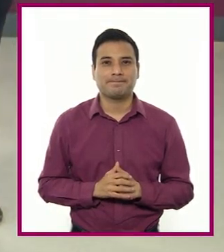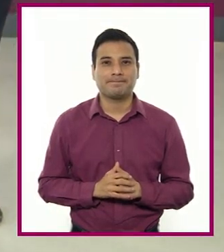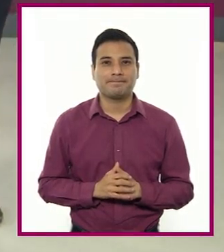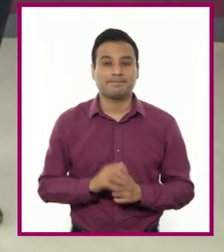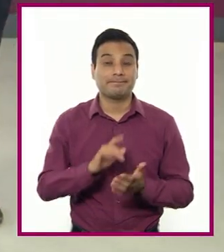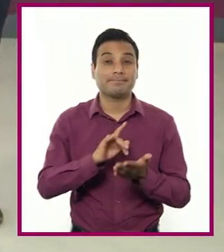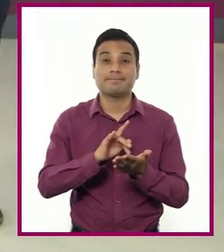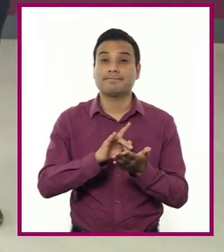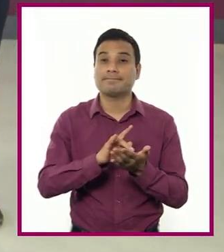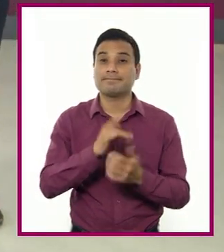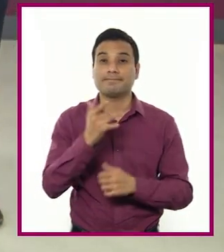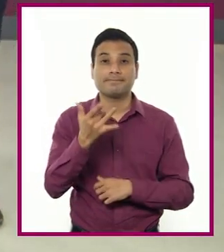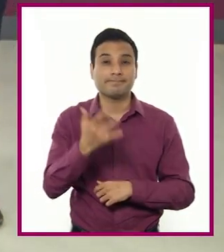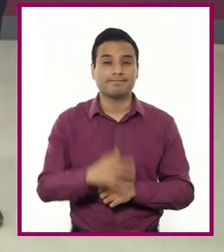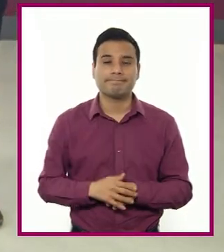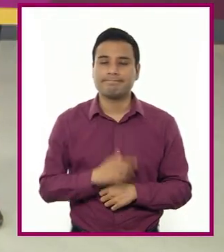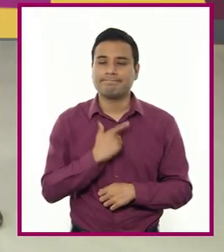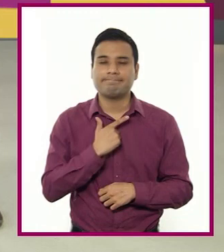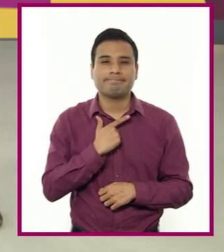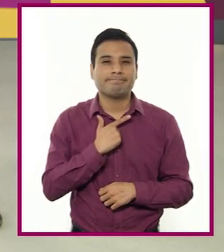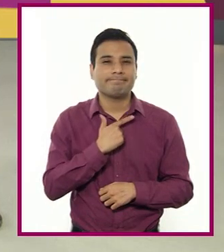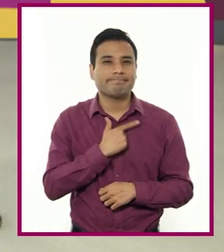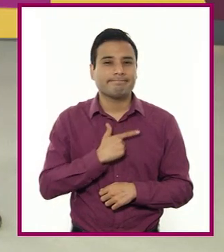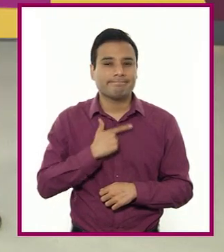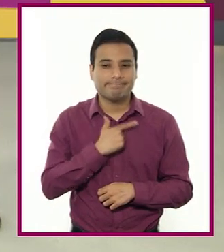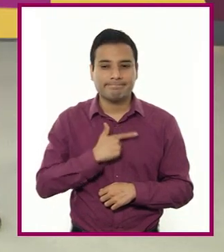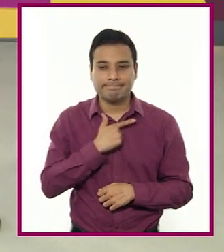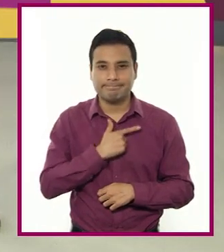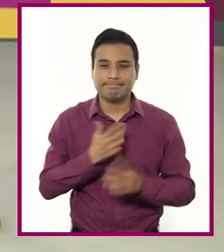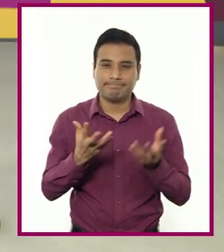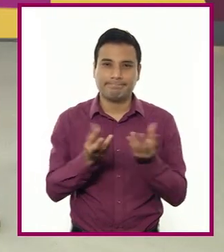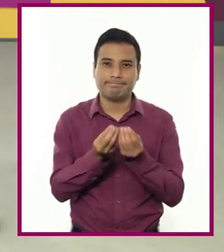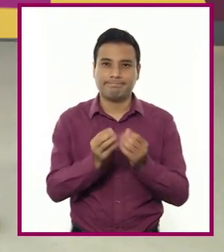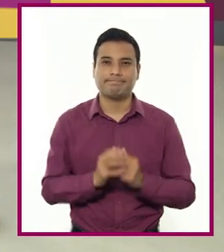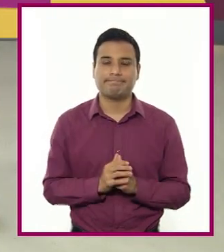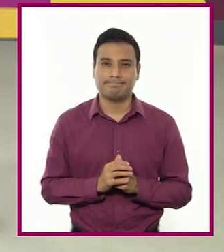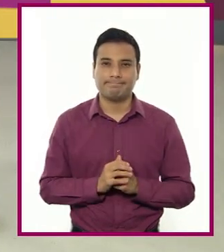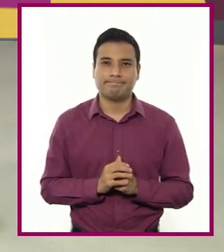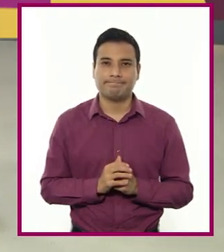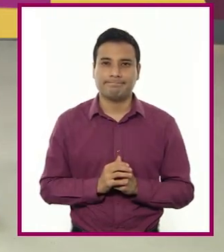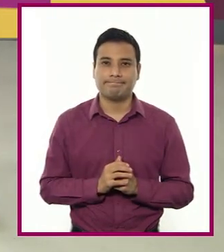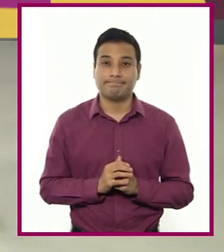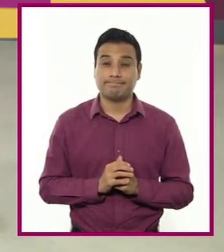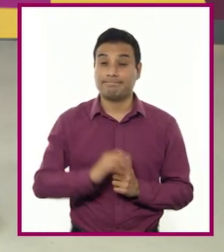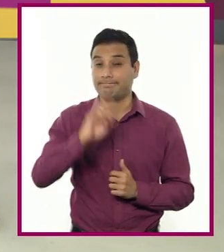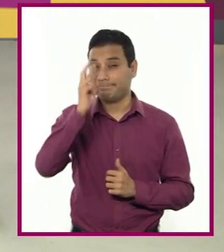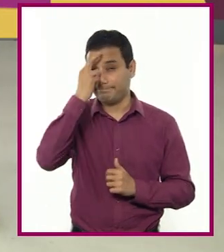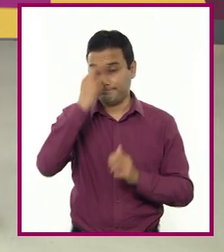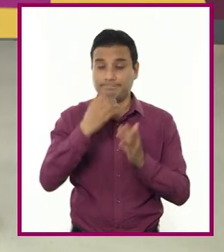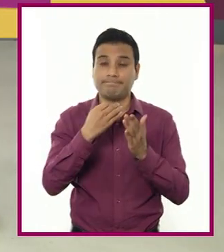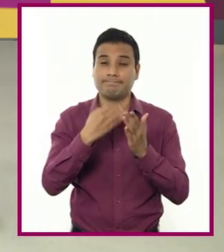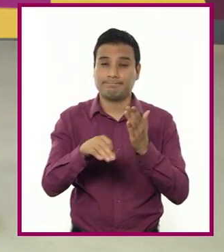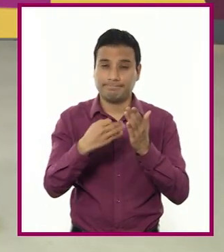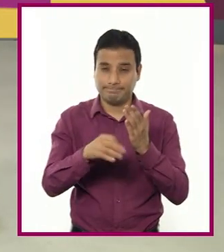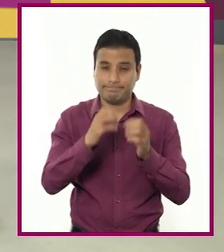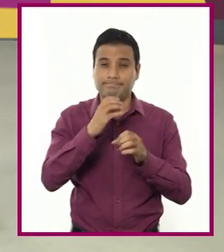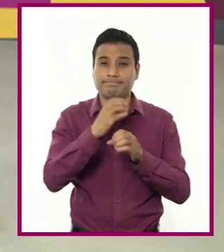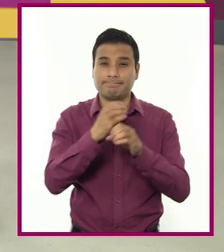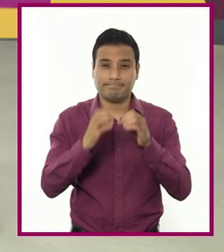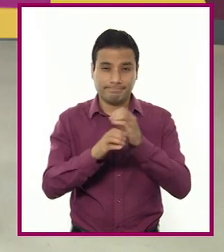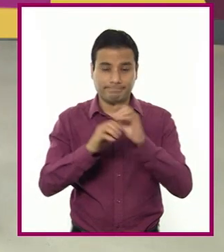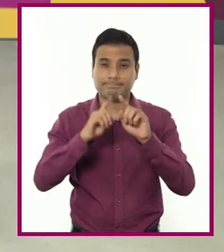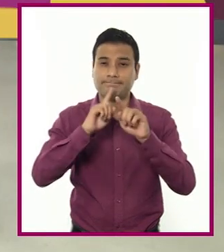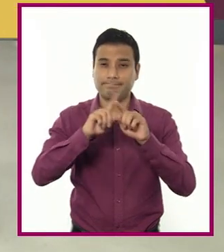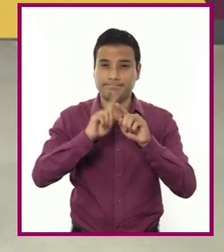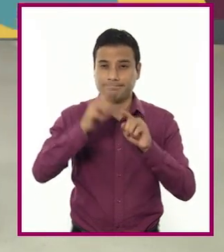Muchas gracias. Fue un placer estar en este espacio. Recuerden que aún les queda mucho por explorar y